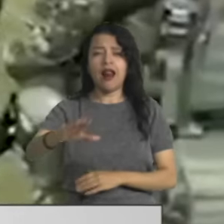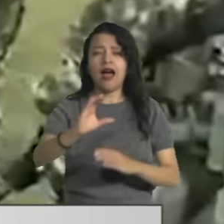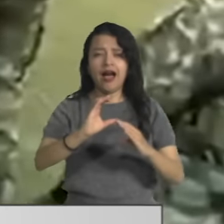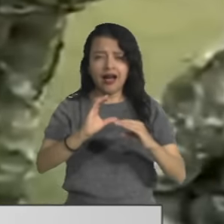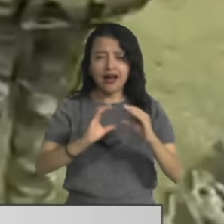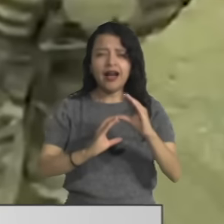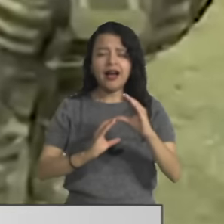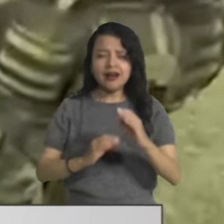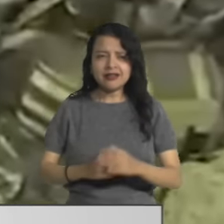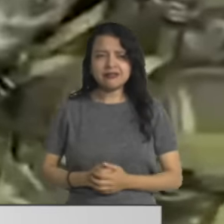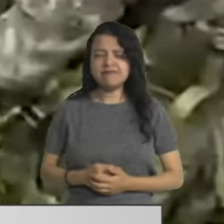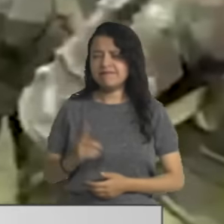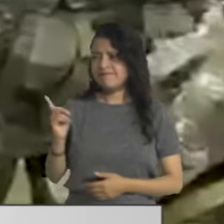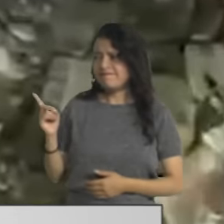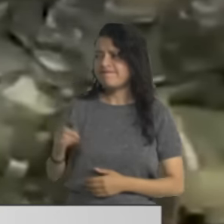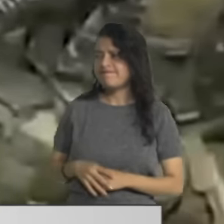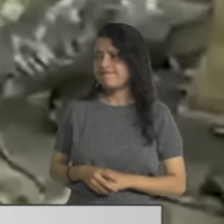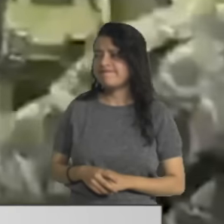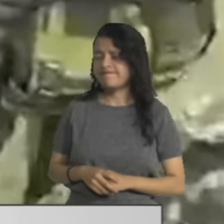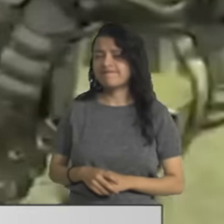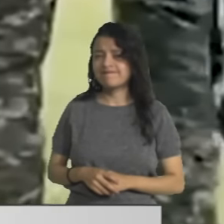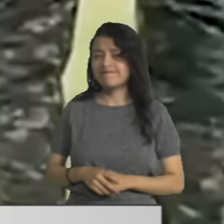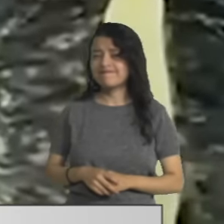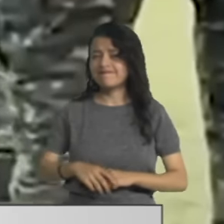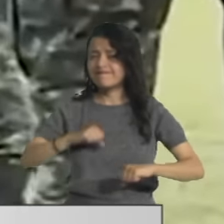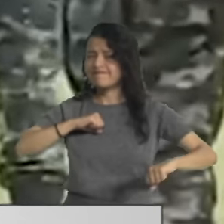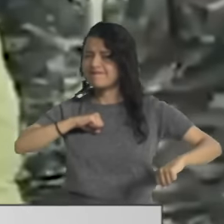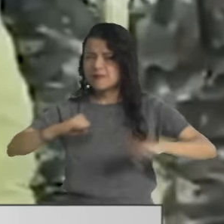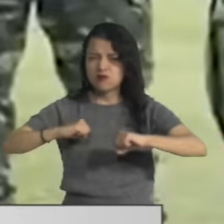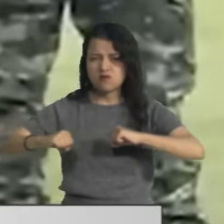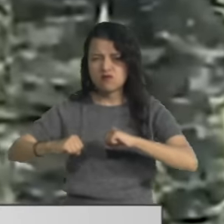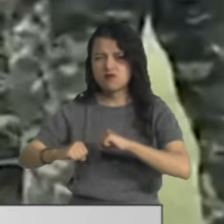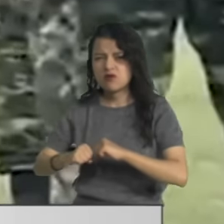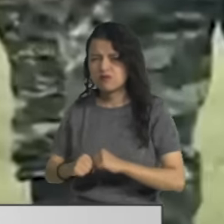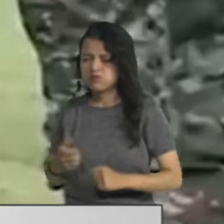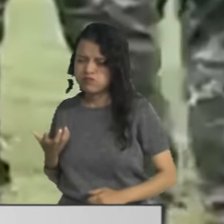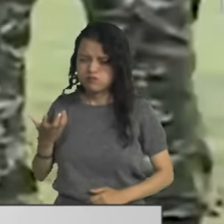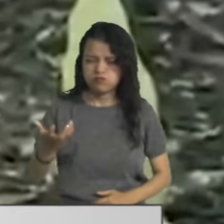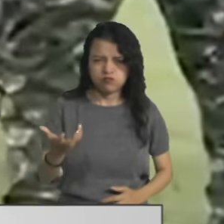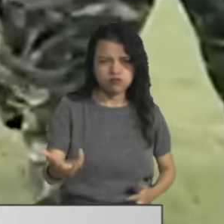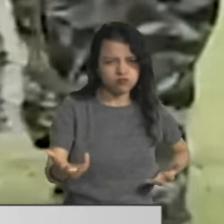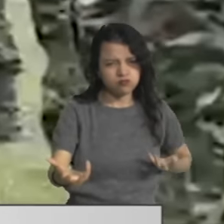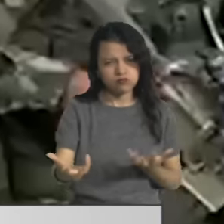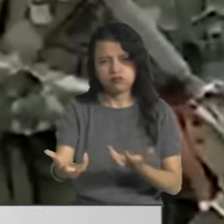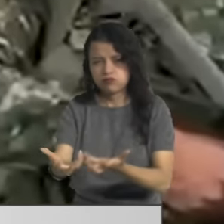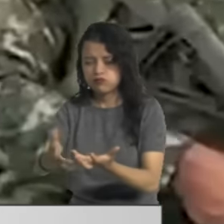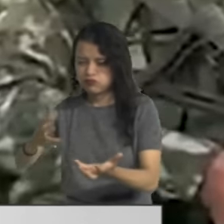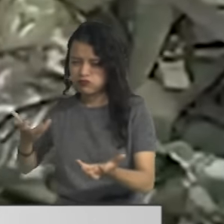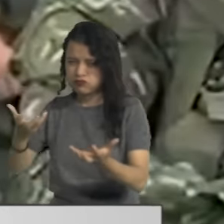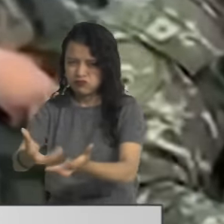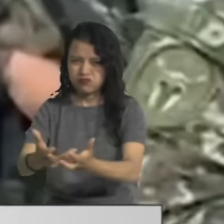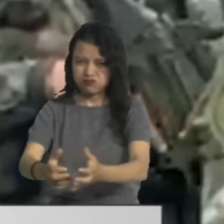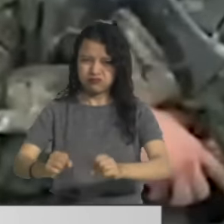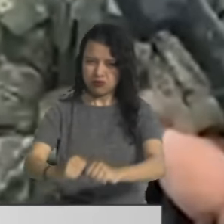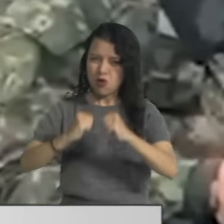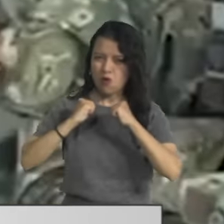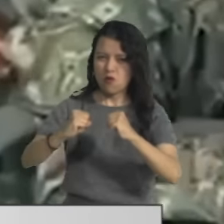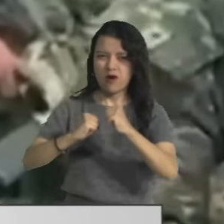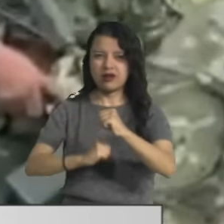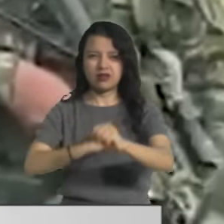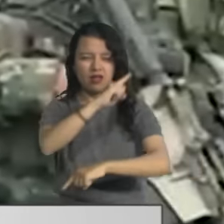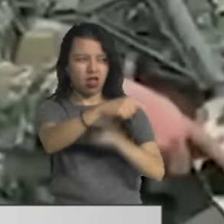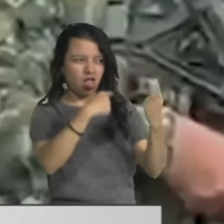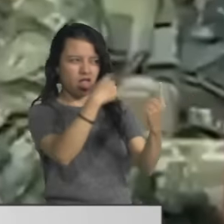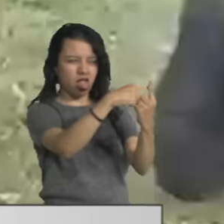Cauca, las fuerzas militares desplegaron una fuerte ofensiva contra cabecillas de las disidencias en ese departamento. El objetivo es neutralizar a